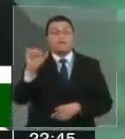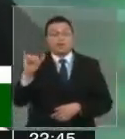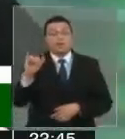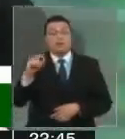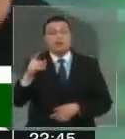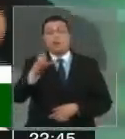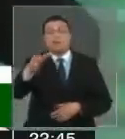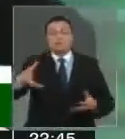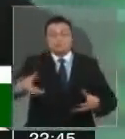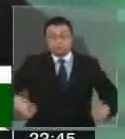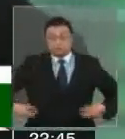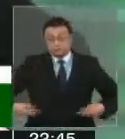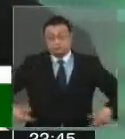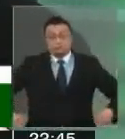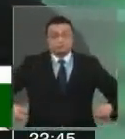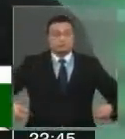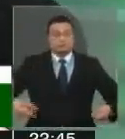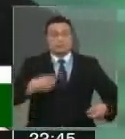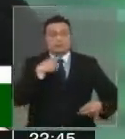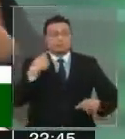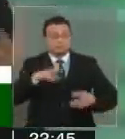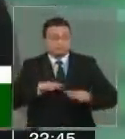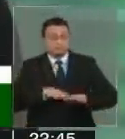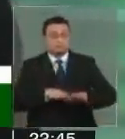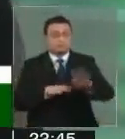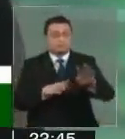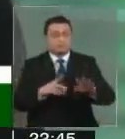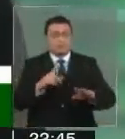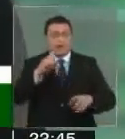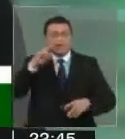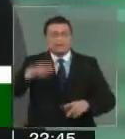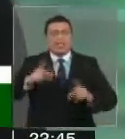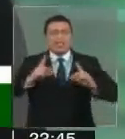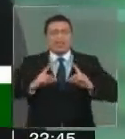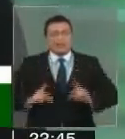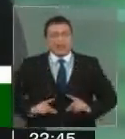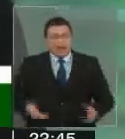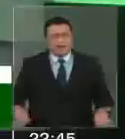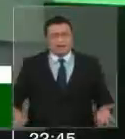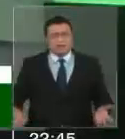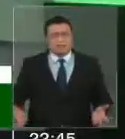hay que subir, hay que tomarla entre varios, o sea, la indignidad total.